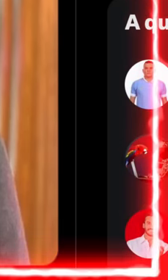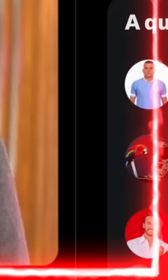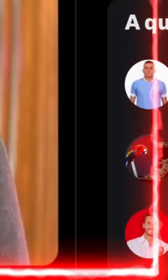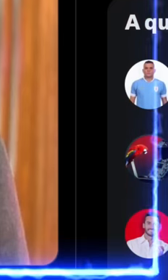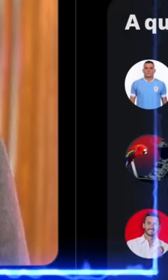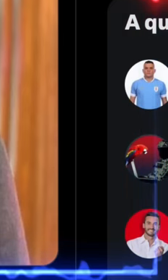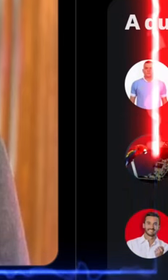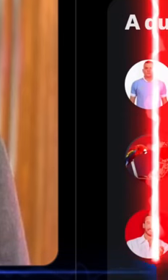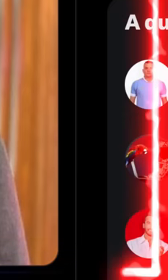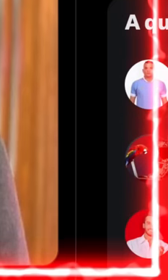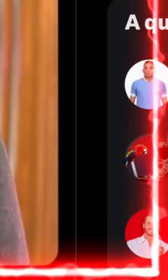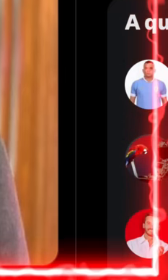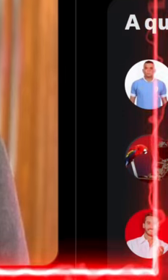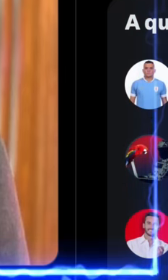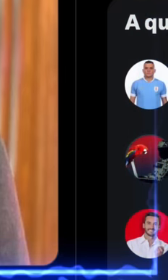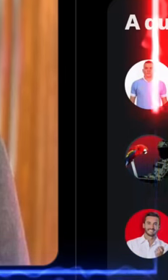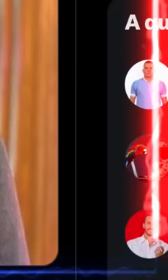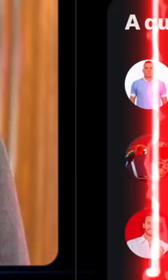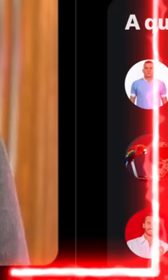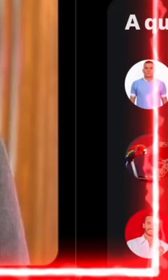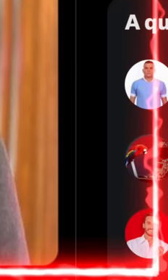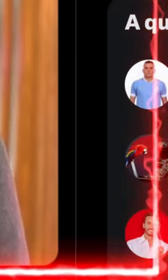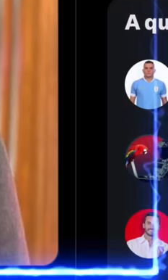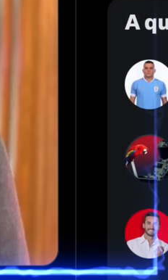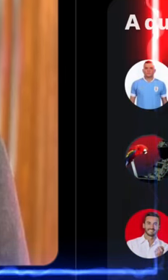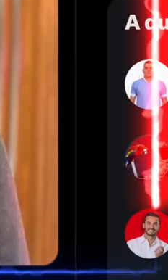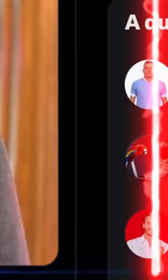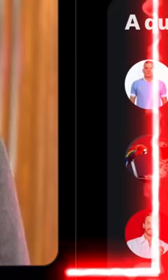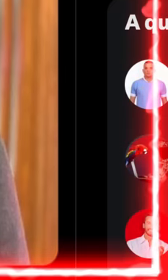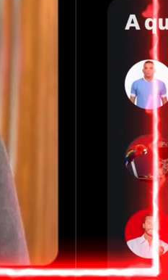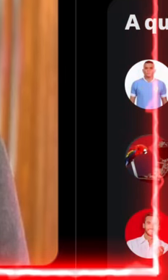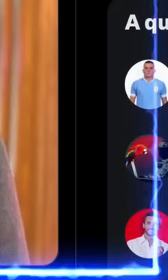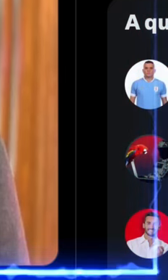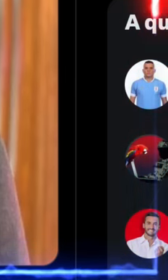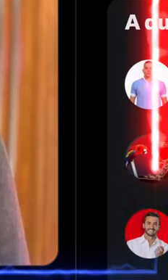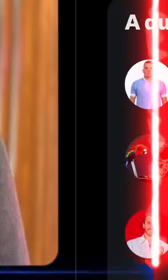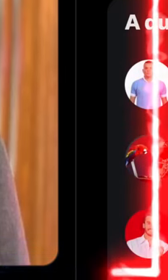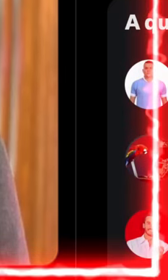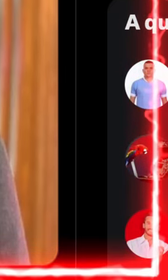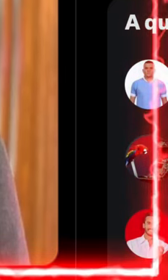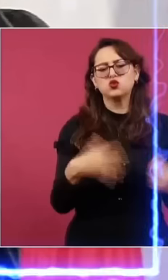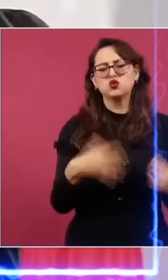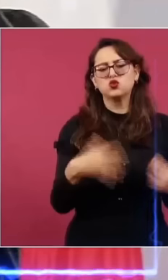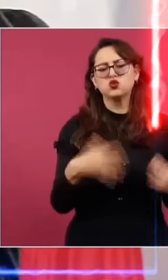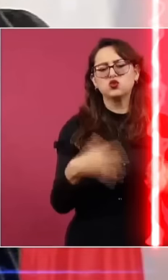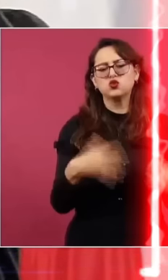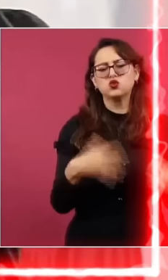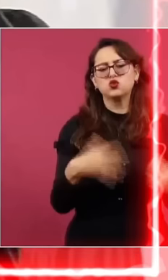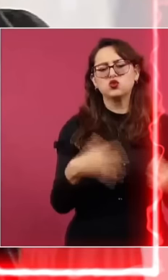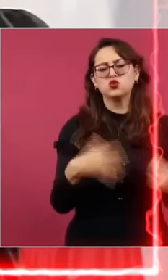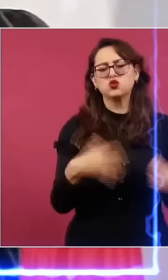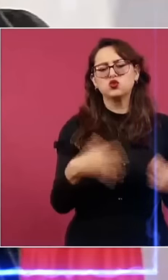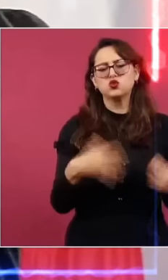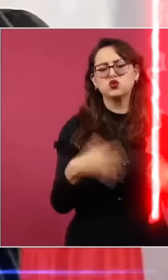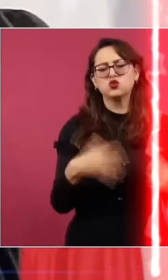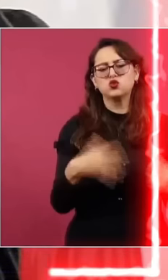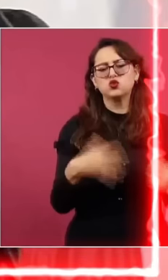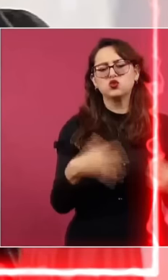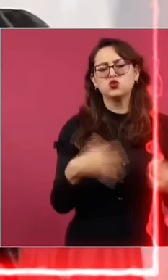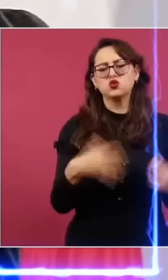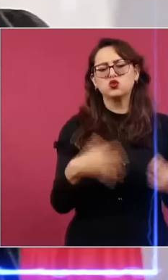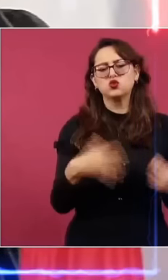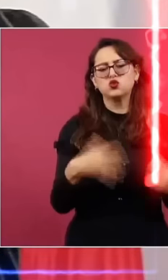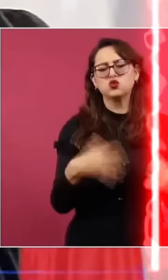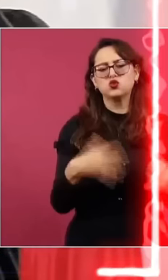descripción que hizo sobre este pseudo periodista si es la primera vez que observas nuestro contenido te invito a